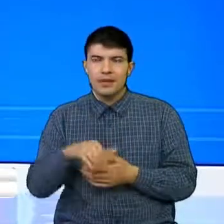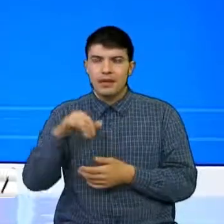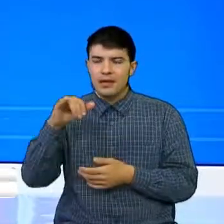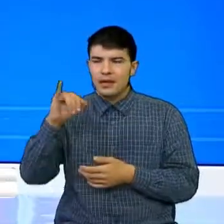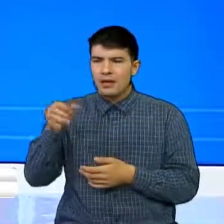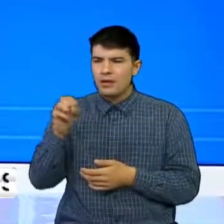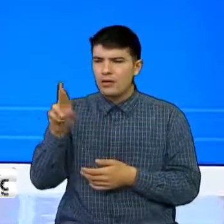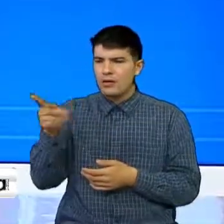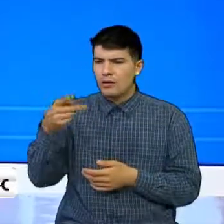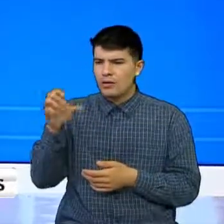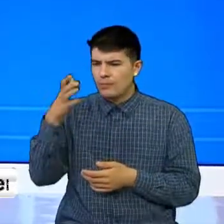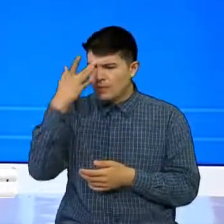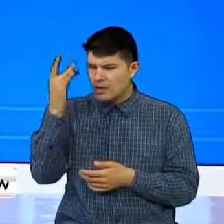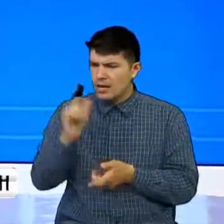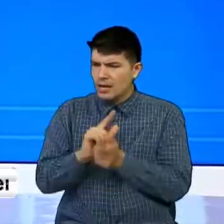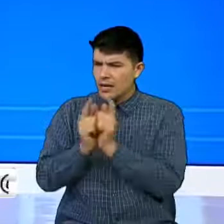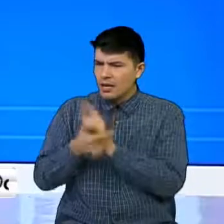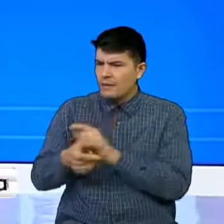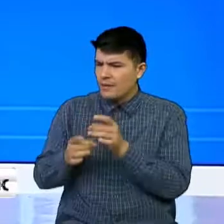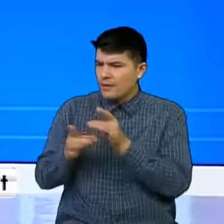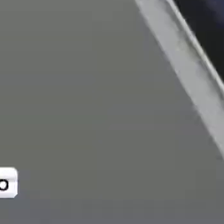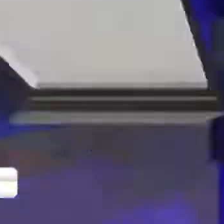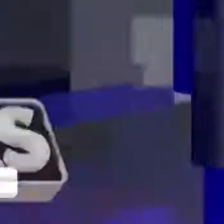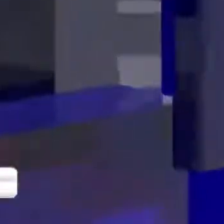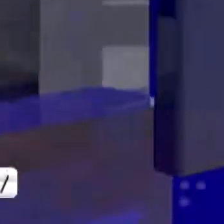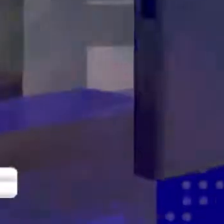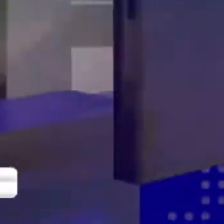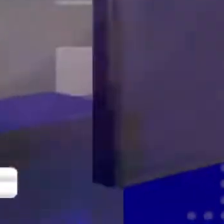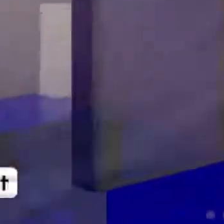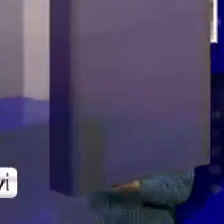buenas tardes. ¿Por qué el cambio de la fecha?